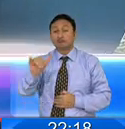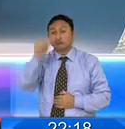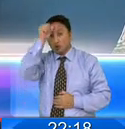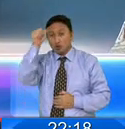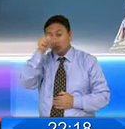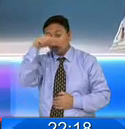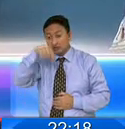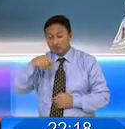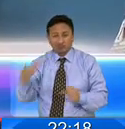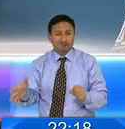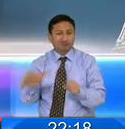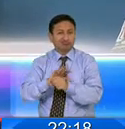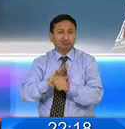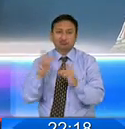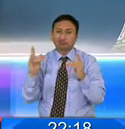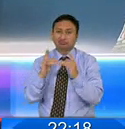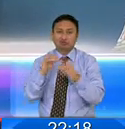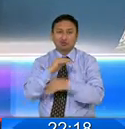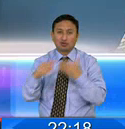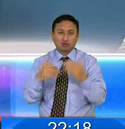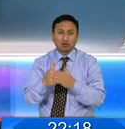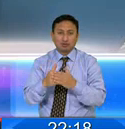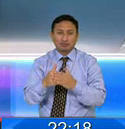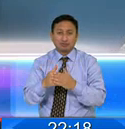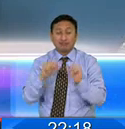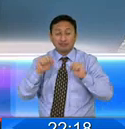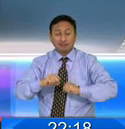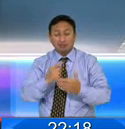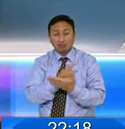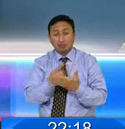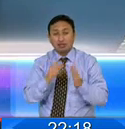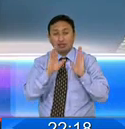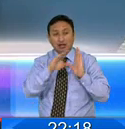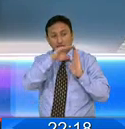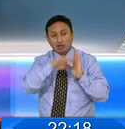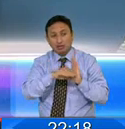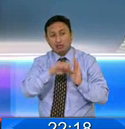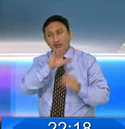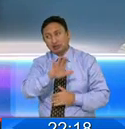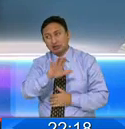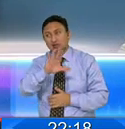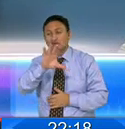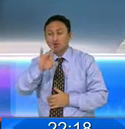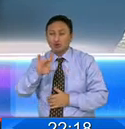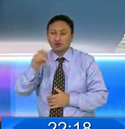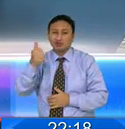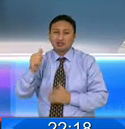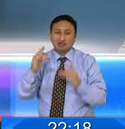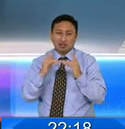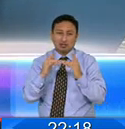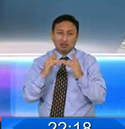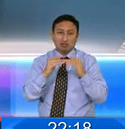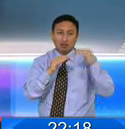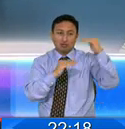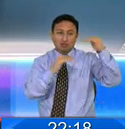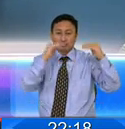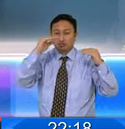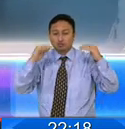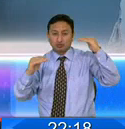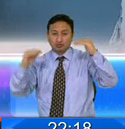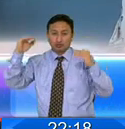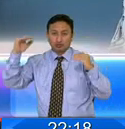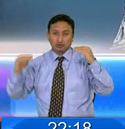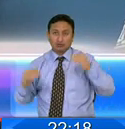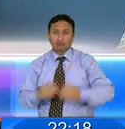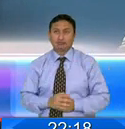se ocupa la totalidad de camas y entre semana vamos liberando 5, 8, 10 camas, pero se van llenando de manera